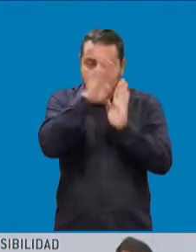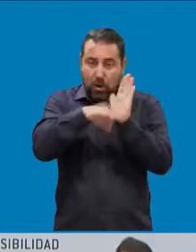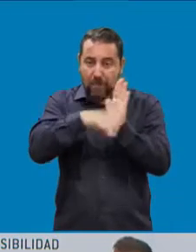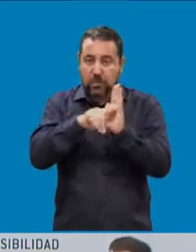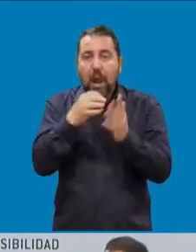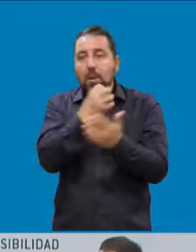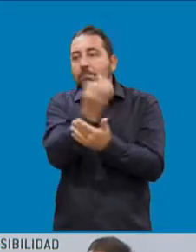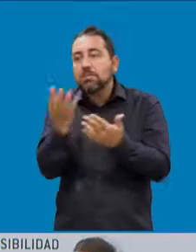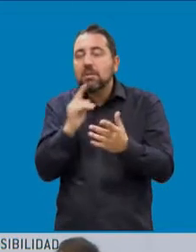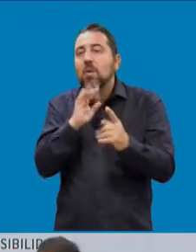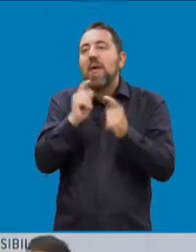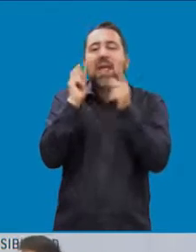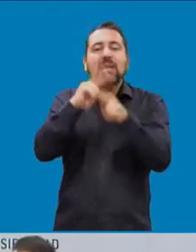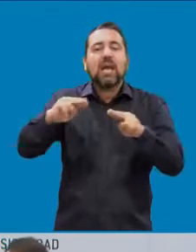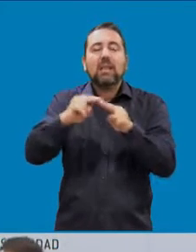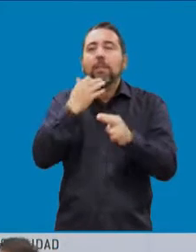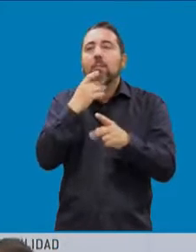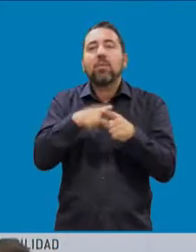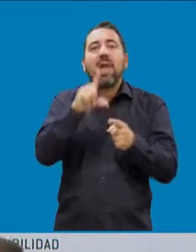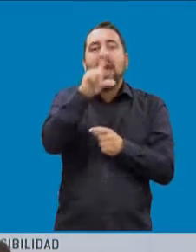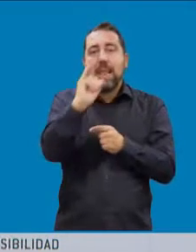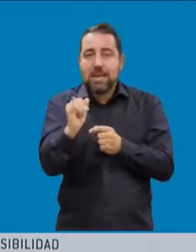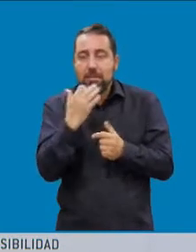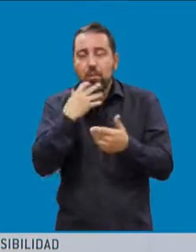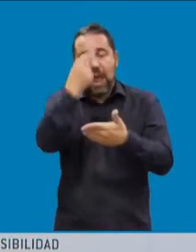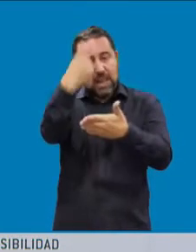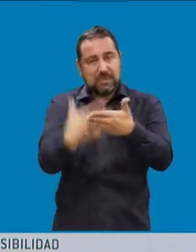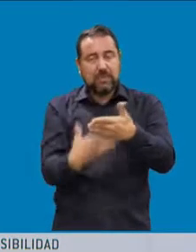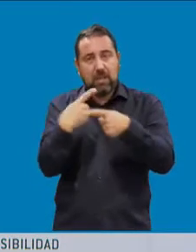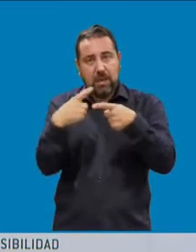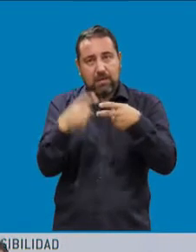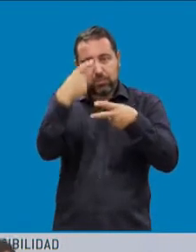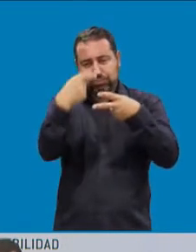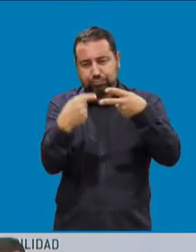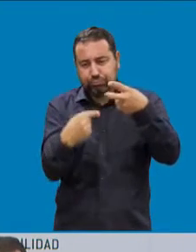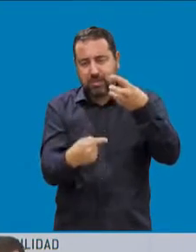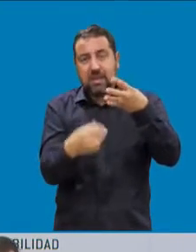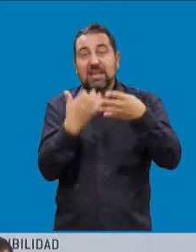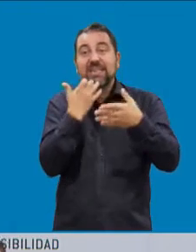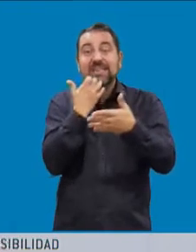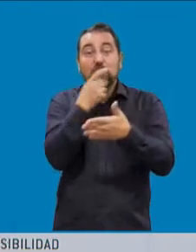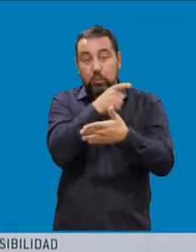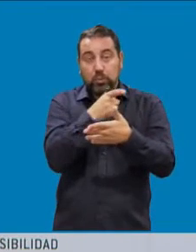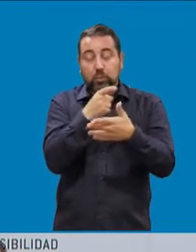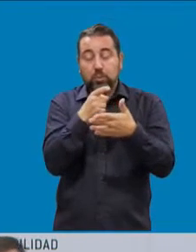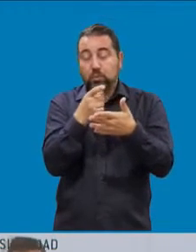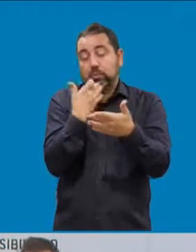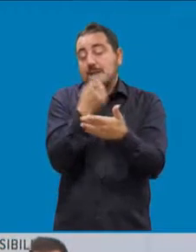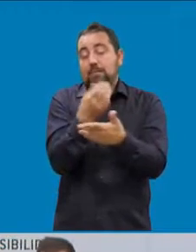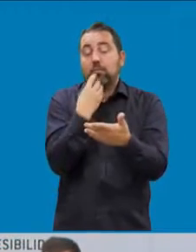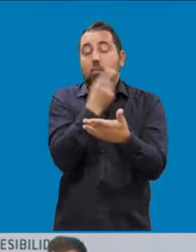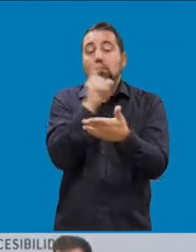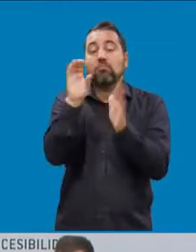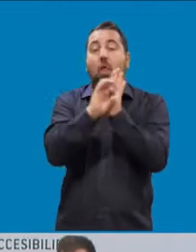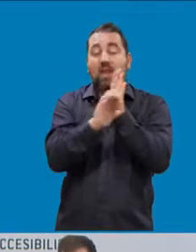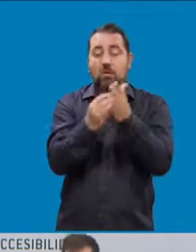y no sobre elementos, por ejemplo, que tú programases en alguna parte de la aplicación, en alguna etiqueta, por ejemplo, en un LI, de una lista de elementos. Si tú